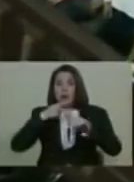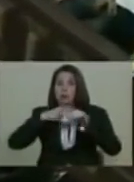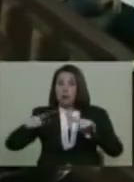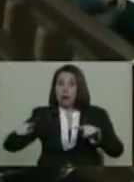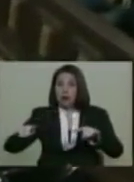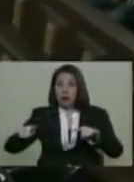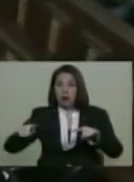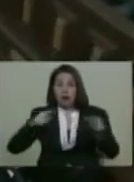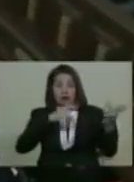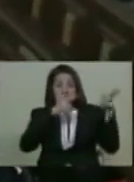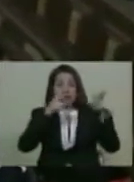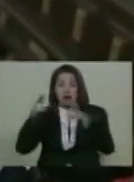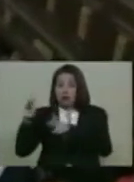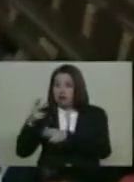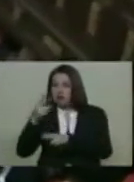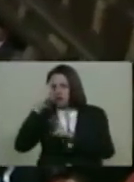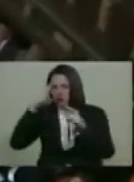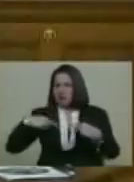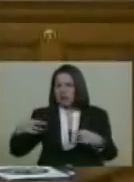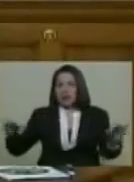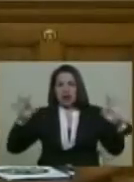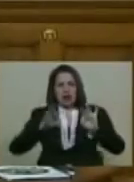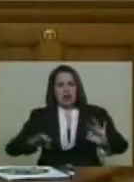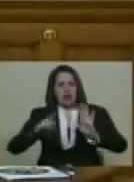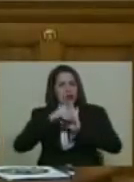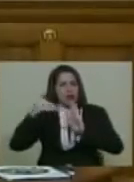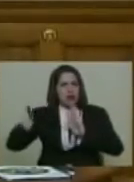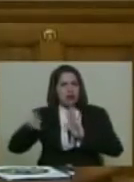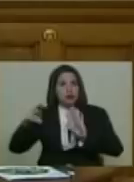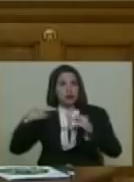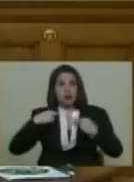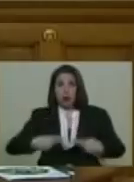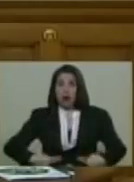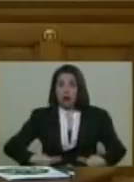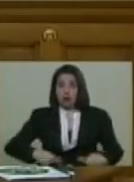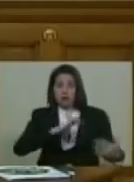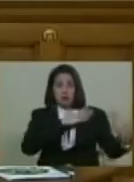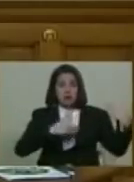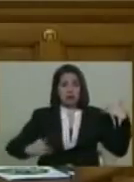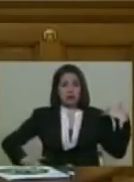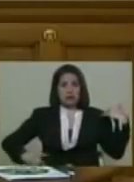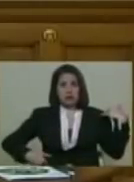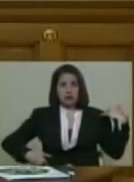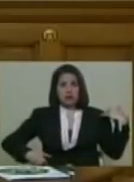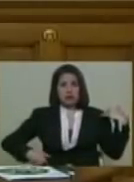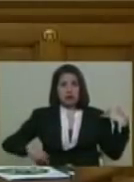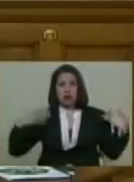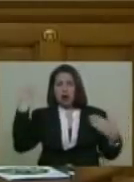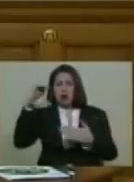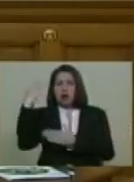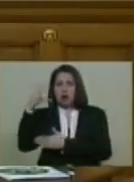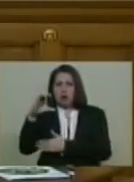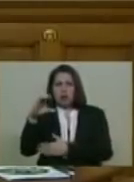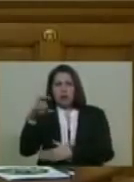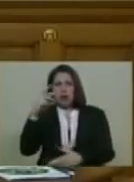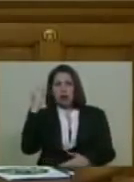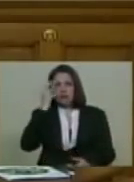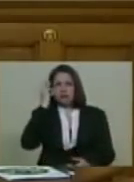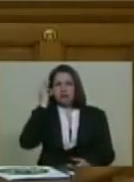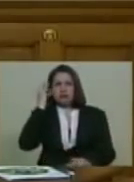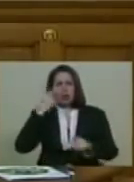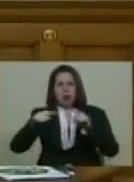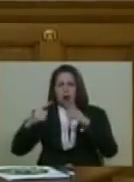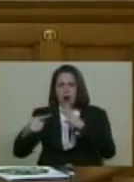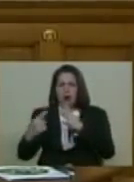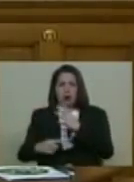humanos han salido los terroristas álvaro uribe vélez andrés pastrana aclaró